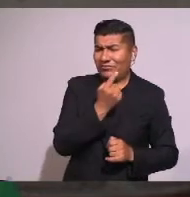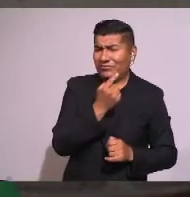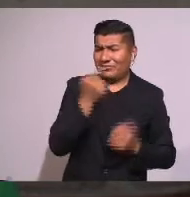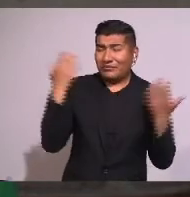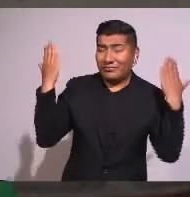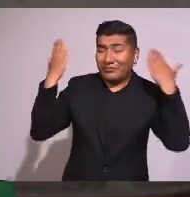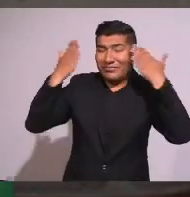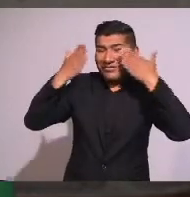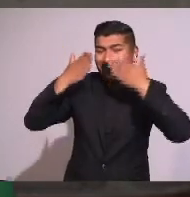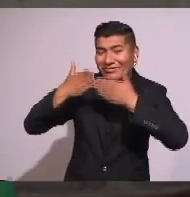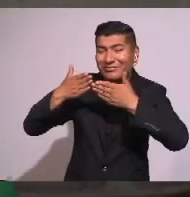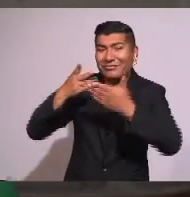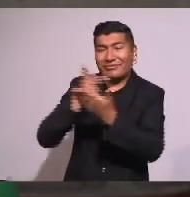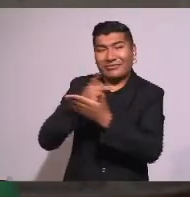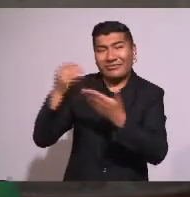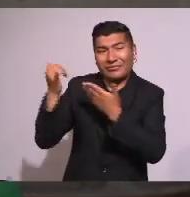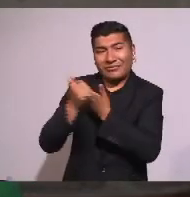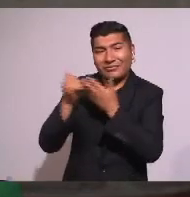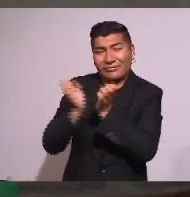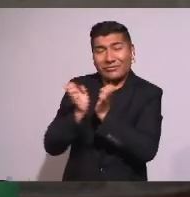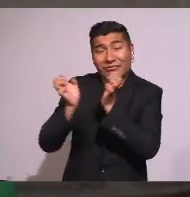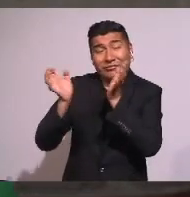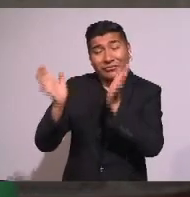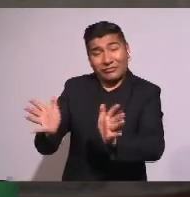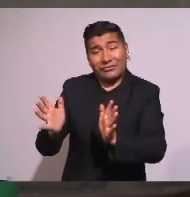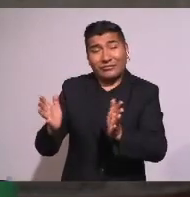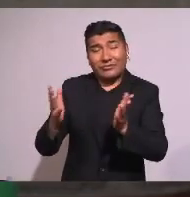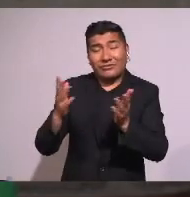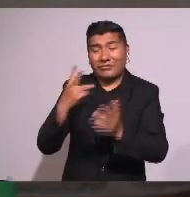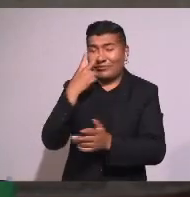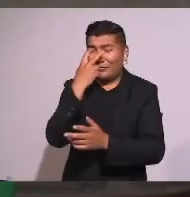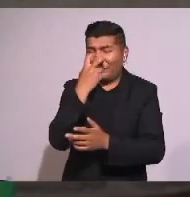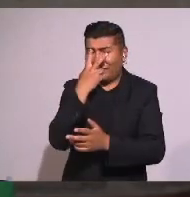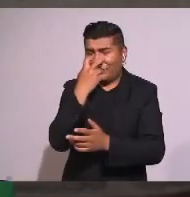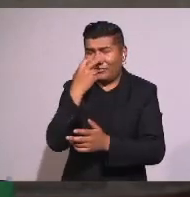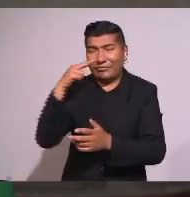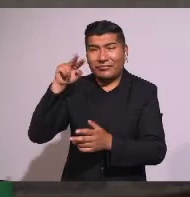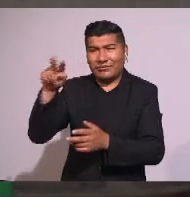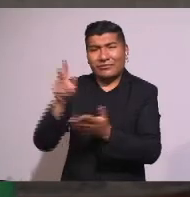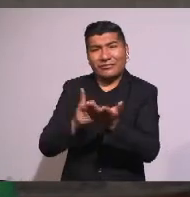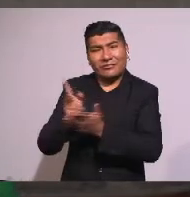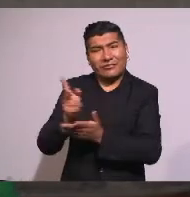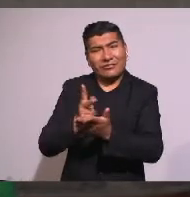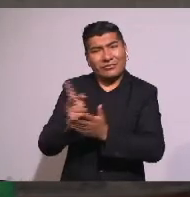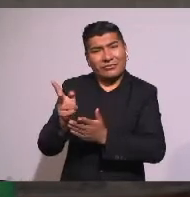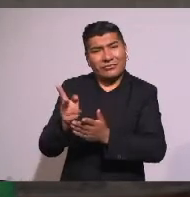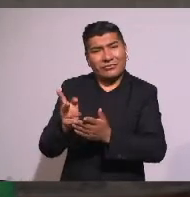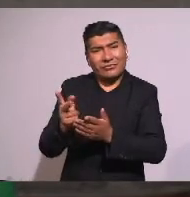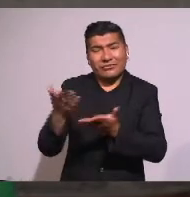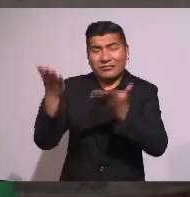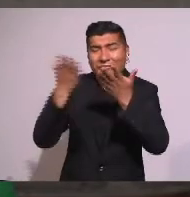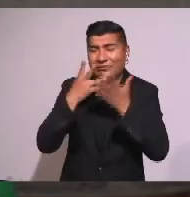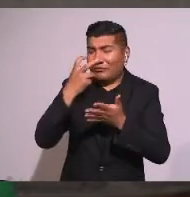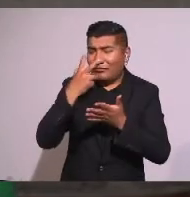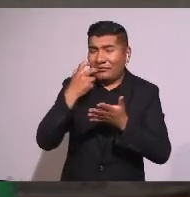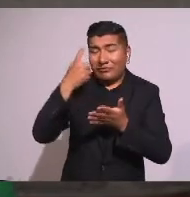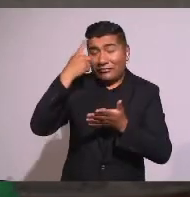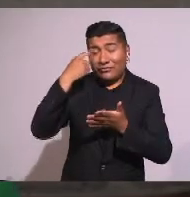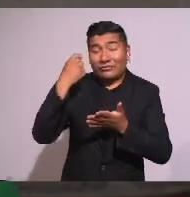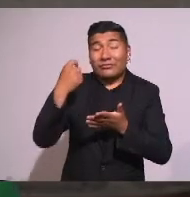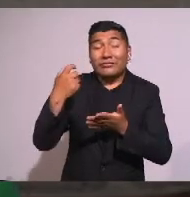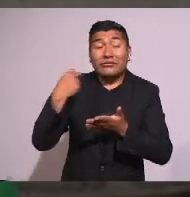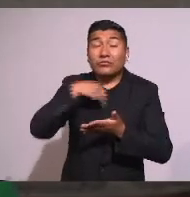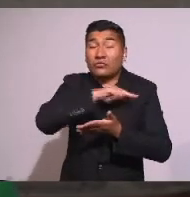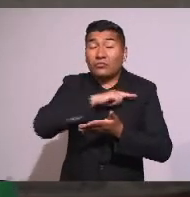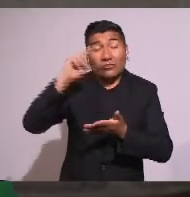aísla de un proyecto común, que nos ciega al mirar la realidad, que nos ciega porque creemos